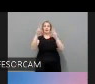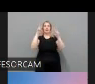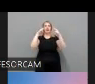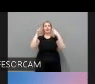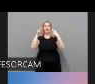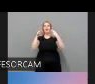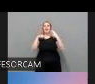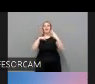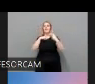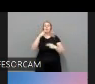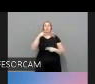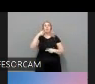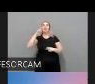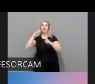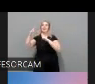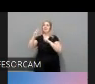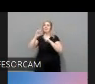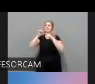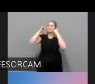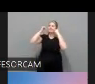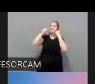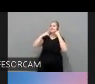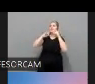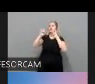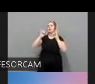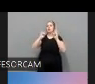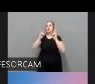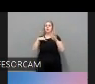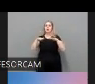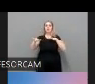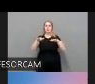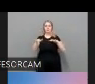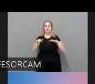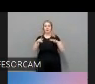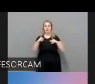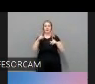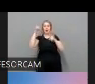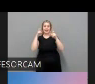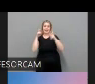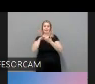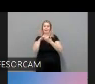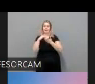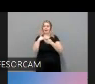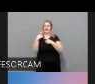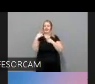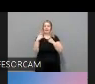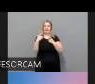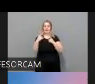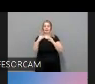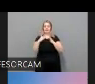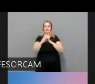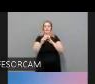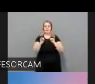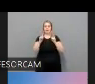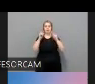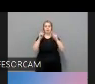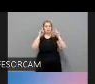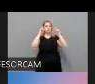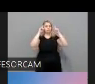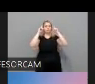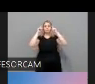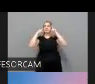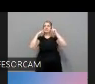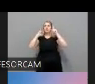ante las voces, sonreímos, hacemos sonidos, movimientos y gestos cuando nos tocan. Vamos, que empezamos a darnos cuenta de que ante